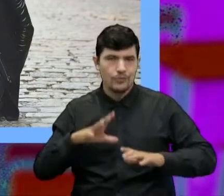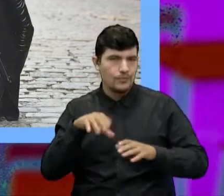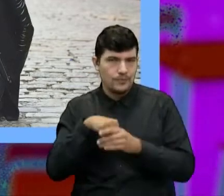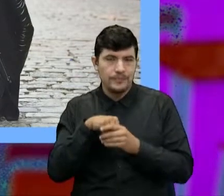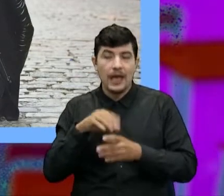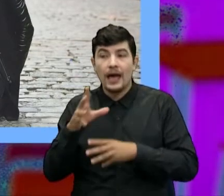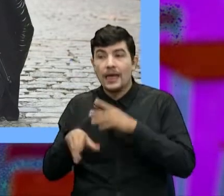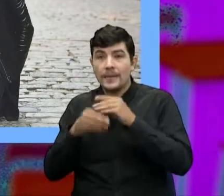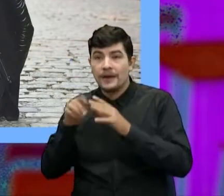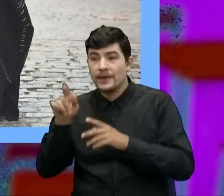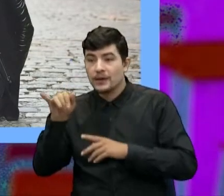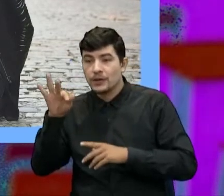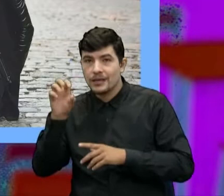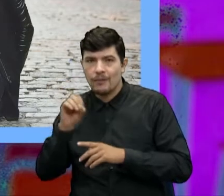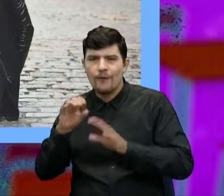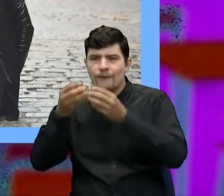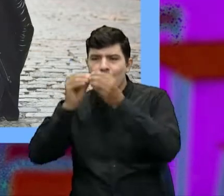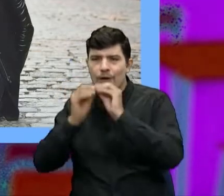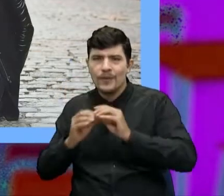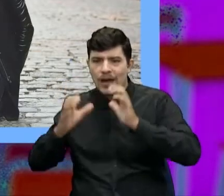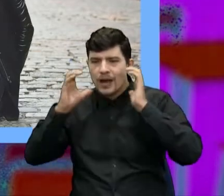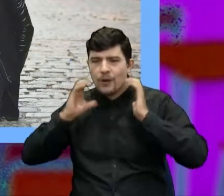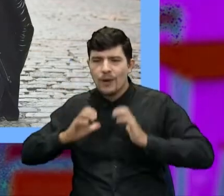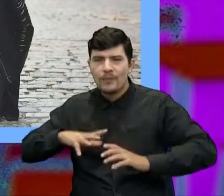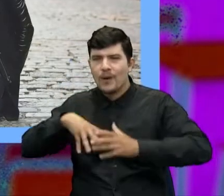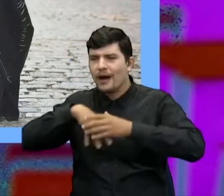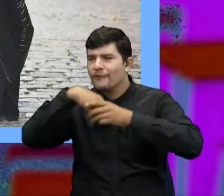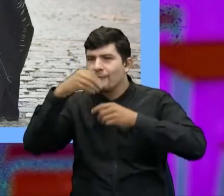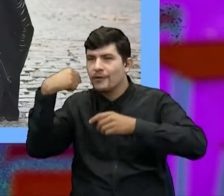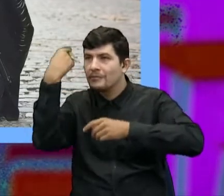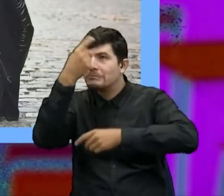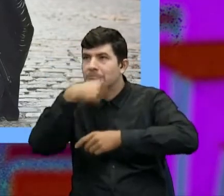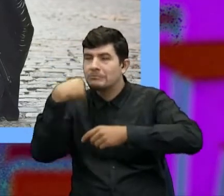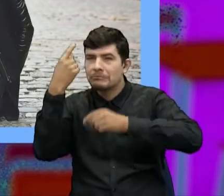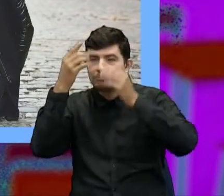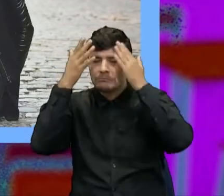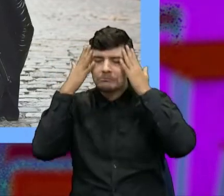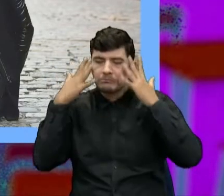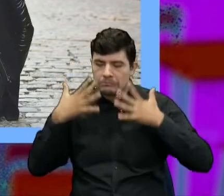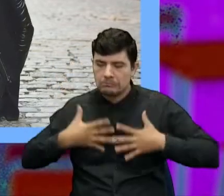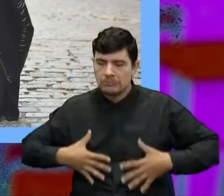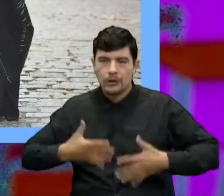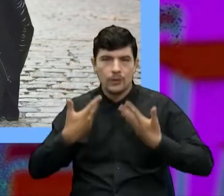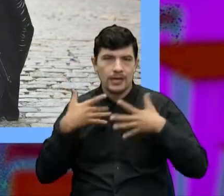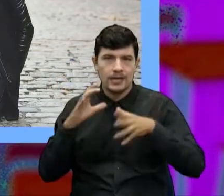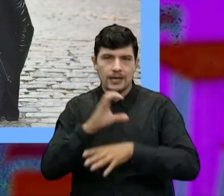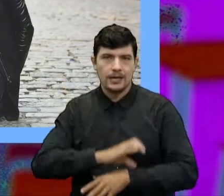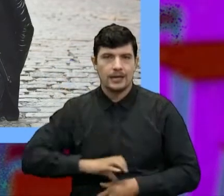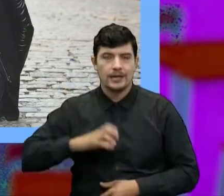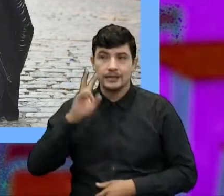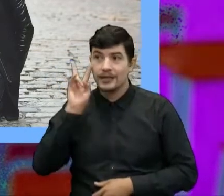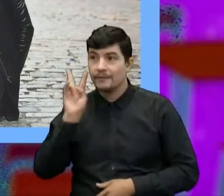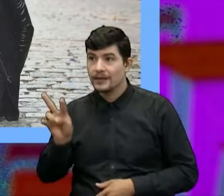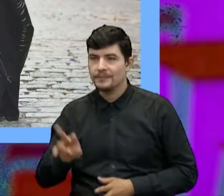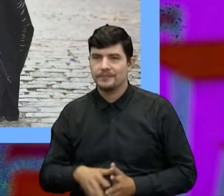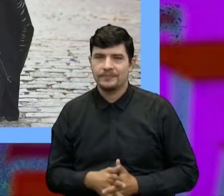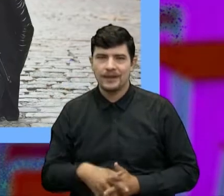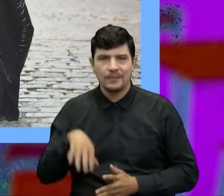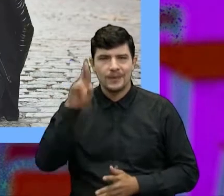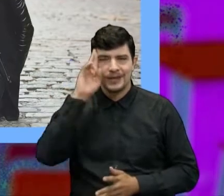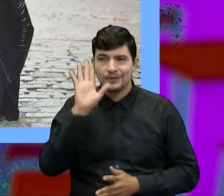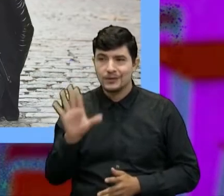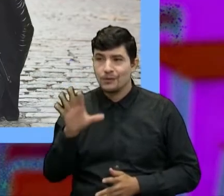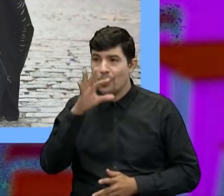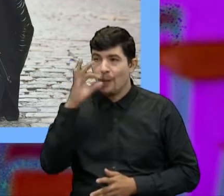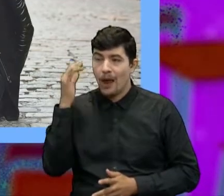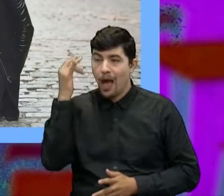fenotipo Es la manifestación física De un rasgo distintivo Ya Cualquier característica Cualquier Que se ve Externo Por eso que se enamoró